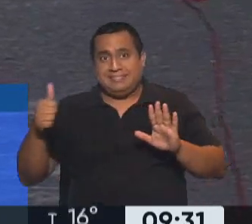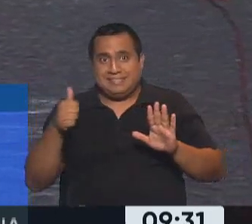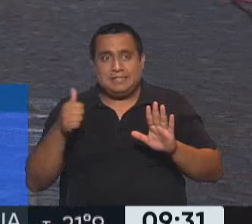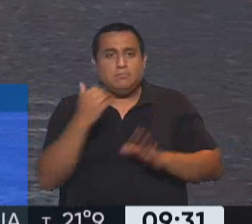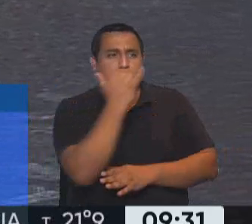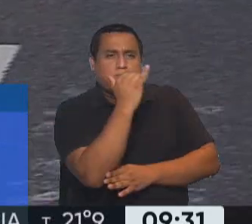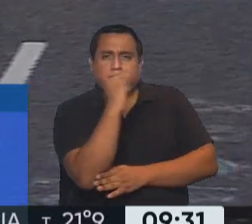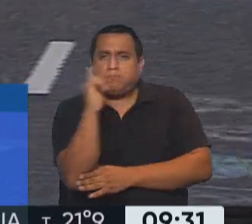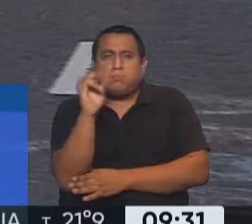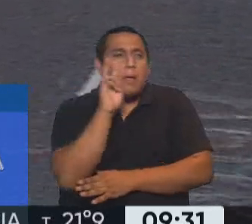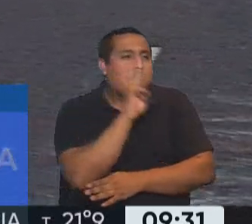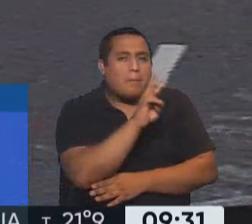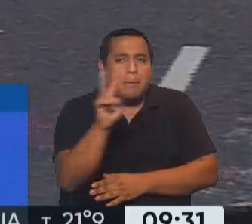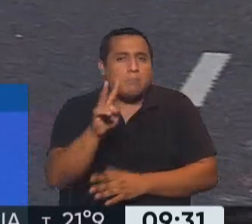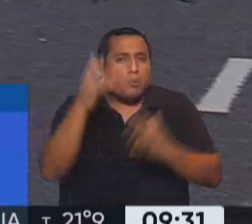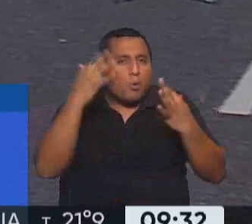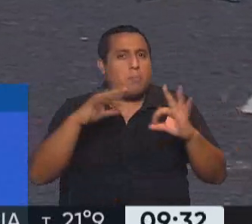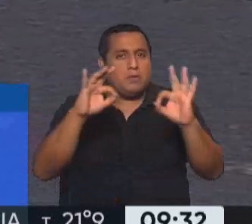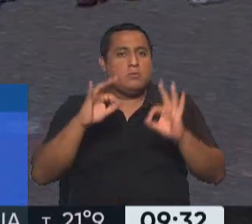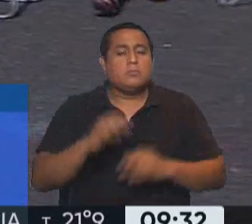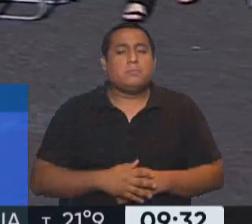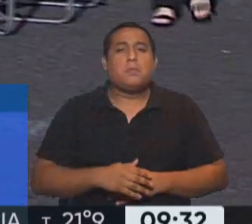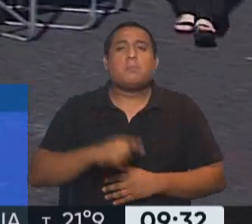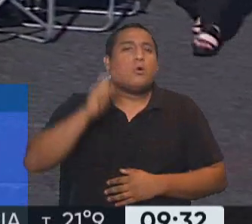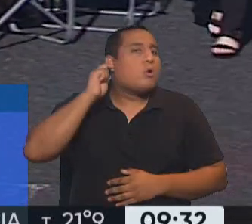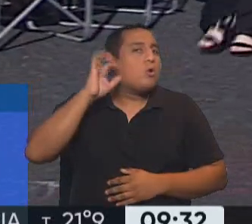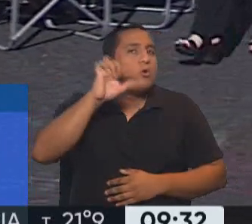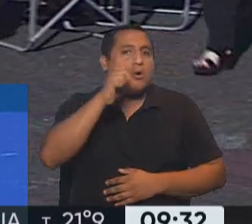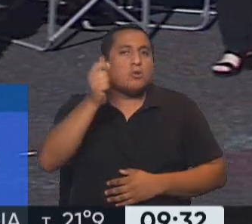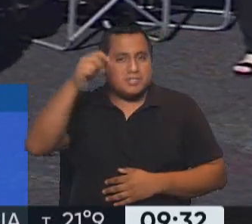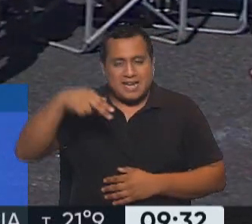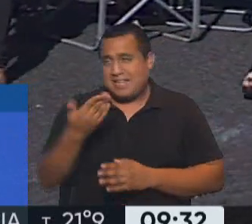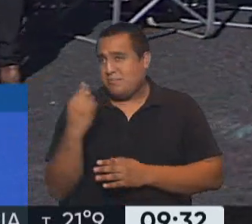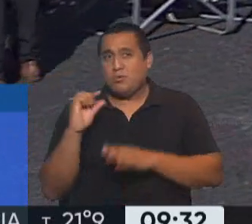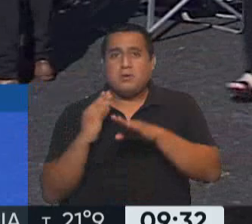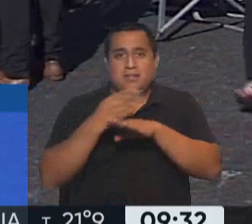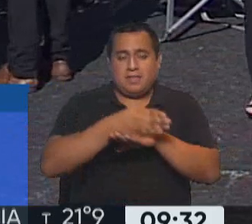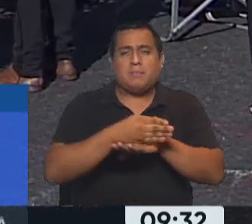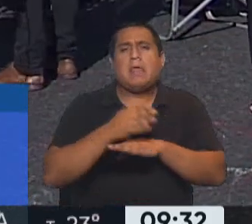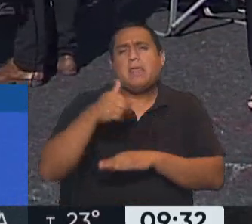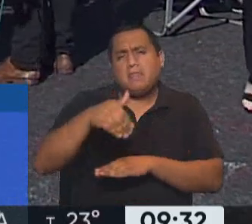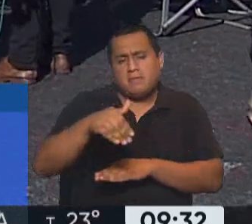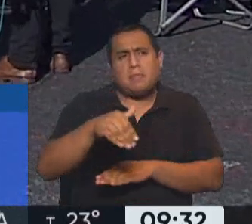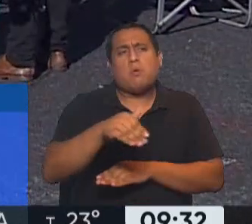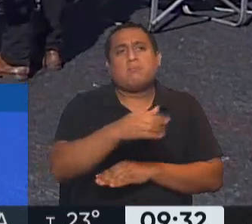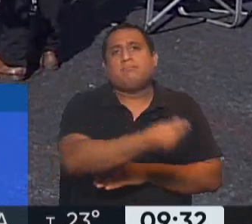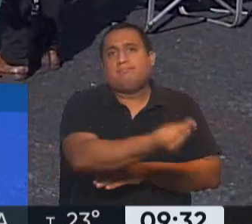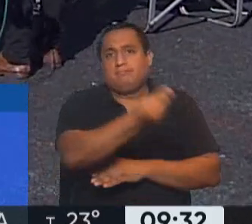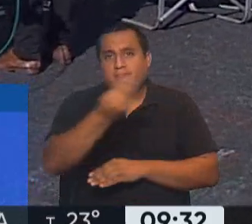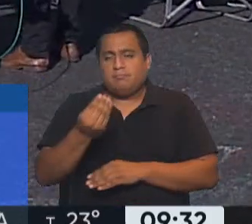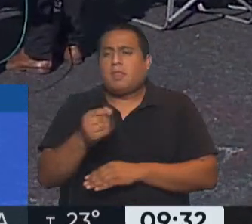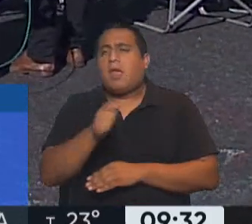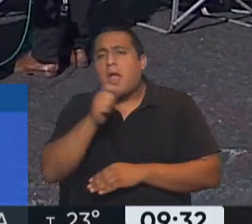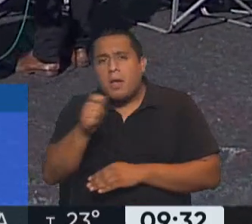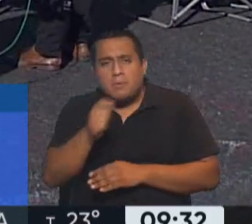y no perdernos ninguna nota. Daniel Goyán acaba de ingresar recién, dijo que saldrá en unos minutos nada más para hablar con nosotros, con esta guardia